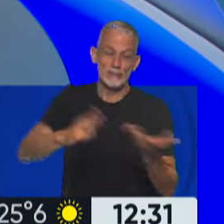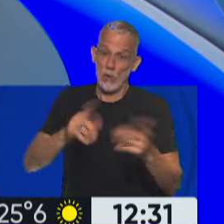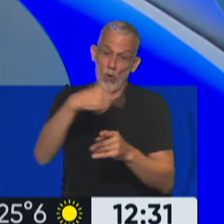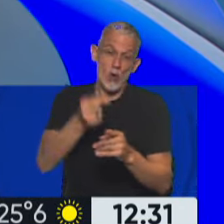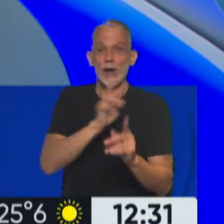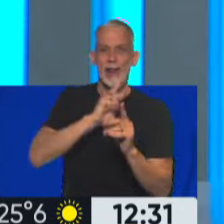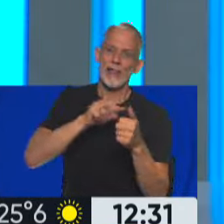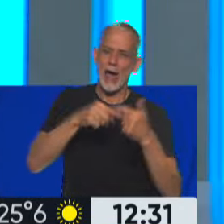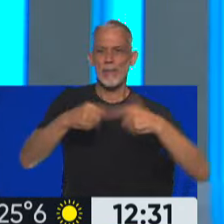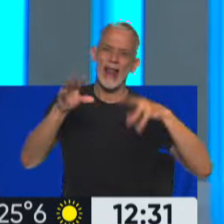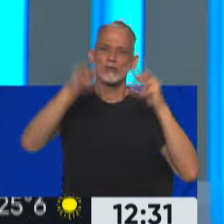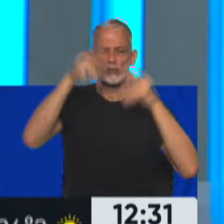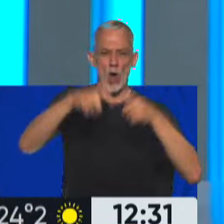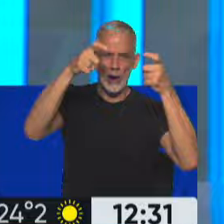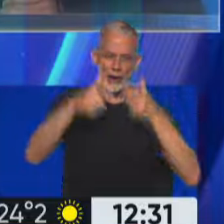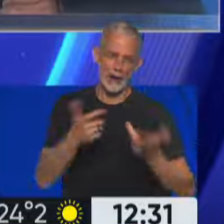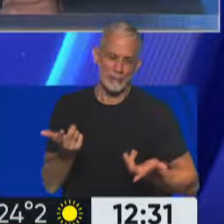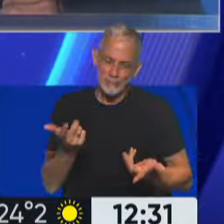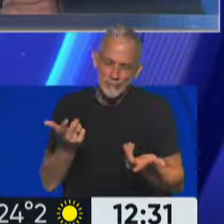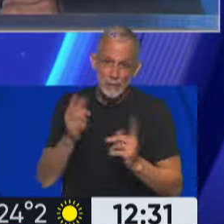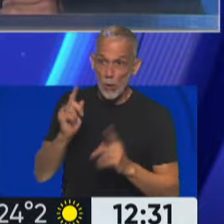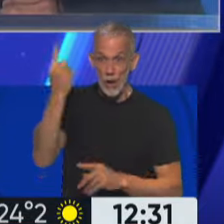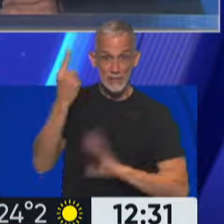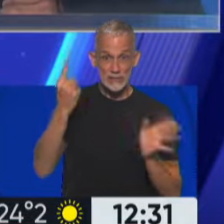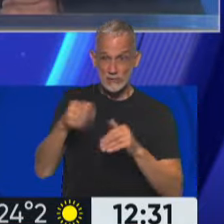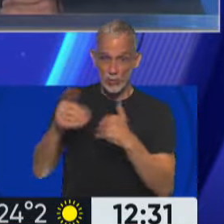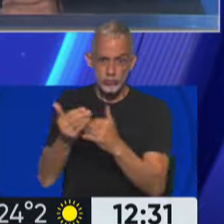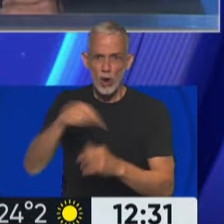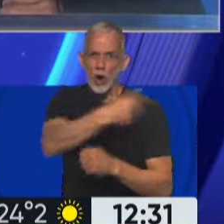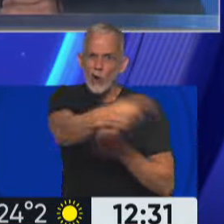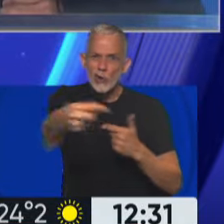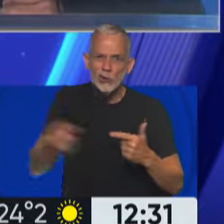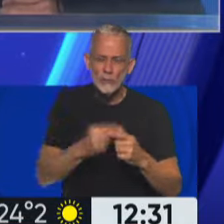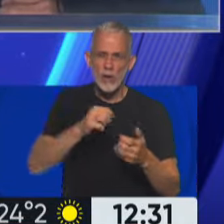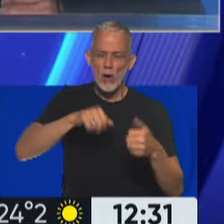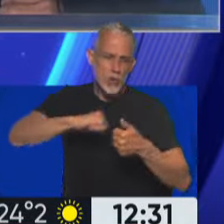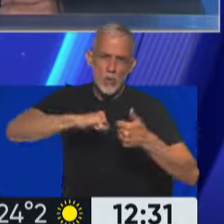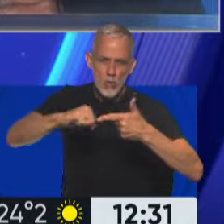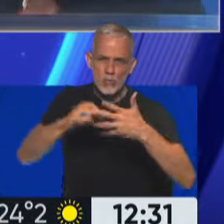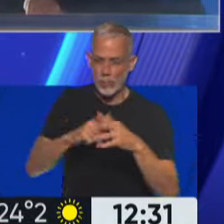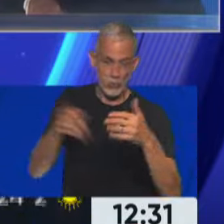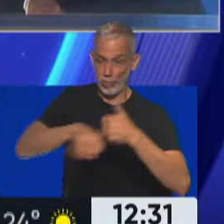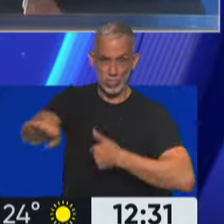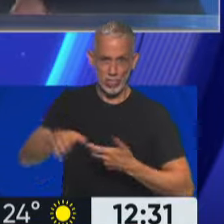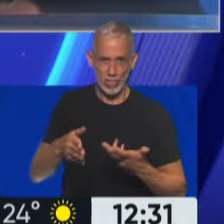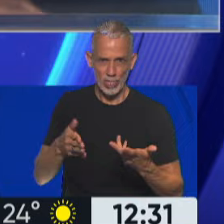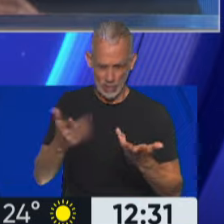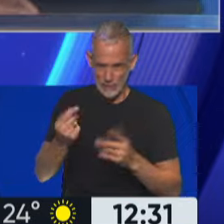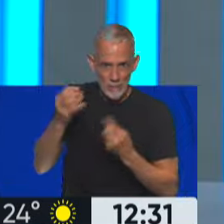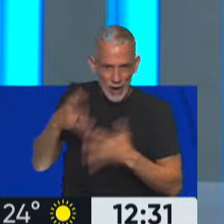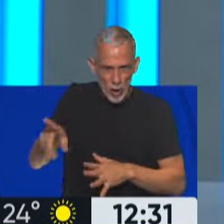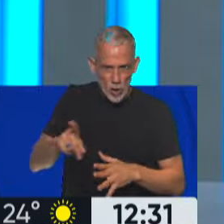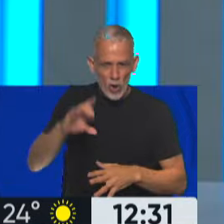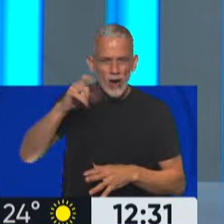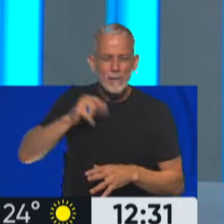la dama la de la Torre F el que menos la sufrió una sola vez el resto o se pegó o siguió de largo y además hay que tener otra cosa en